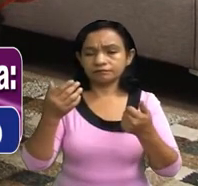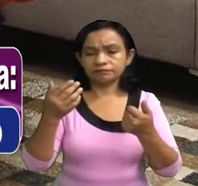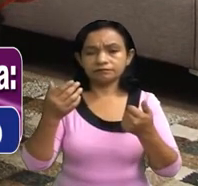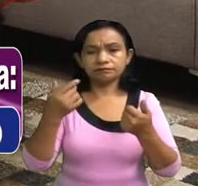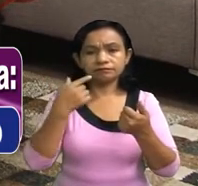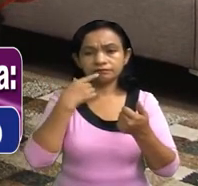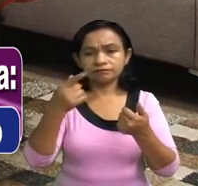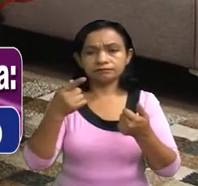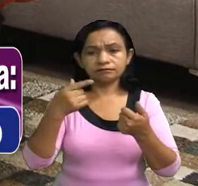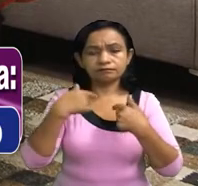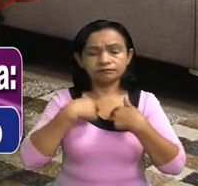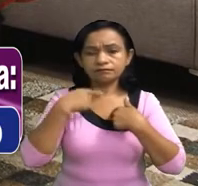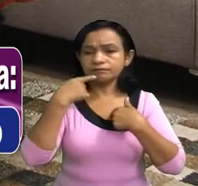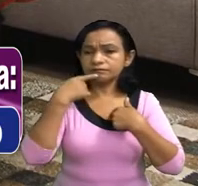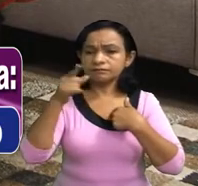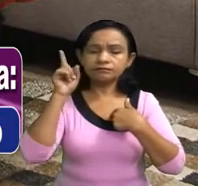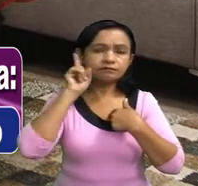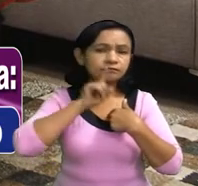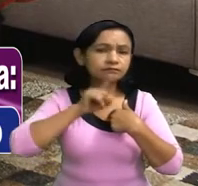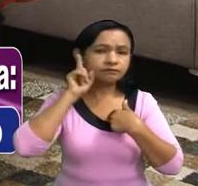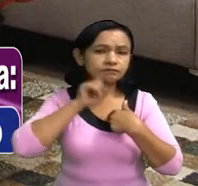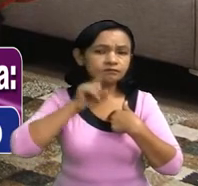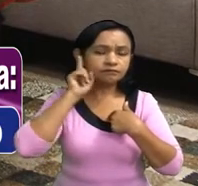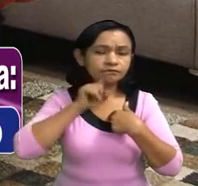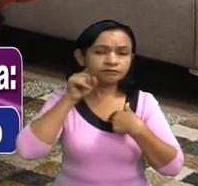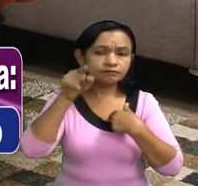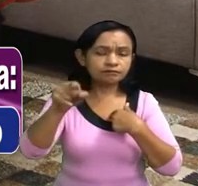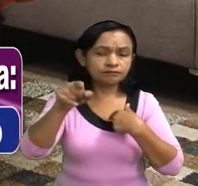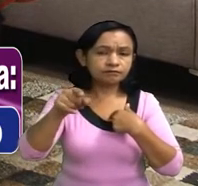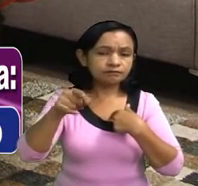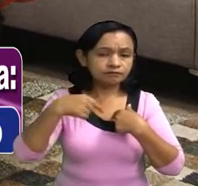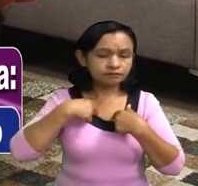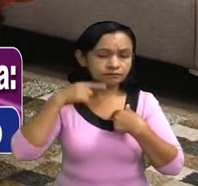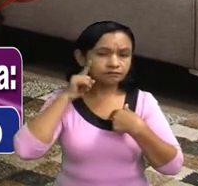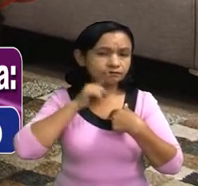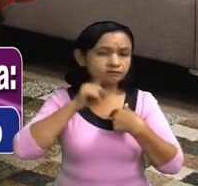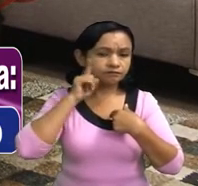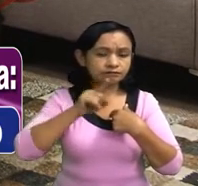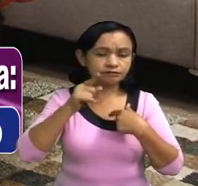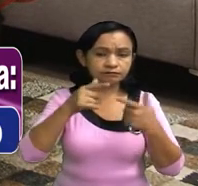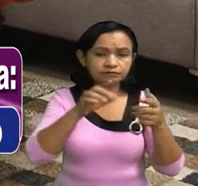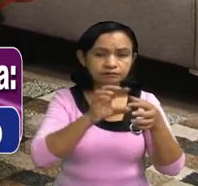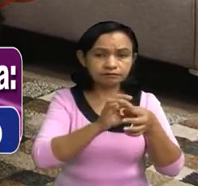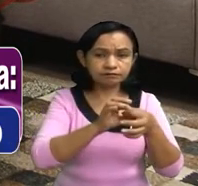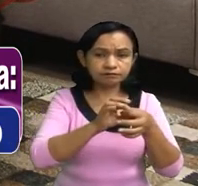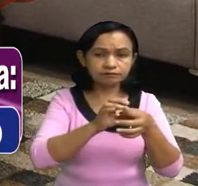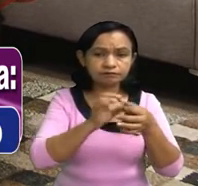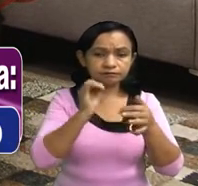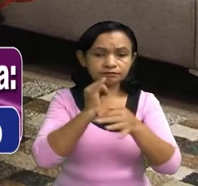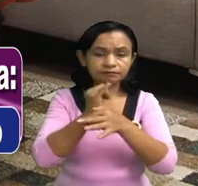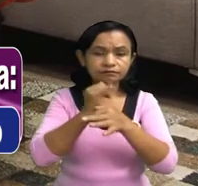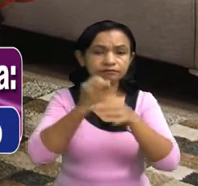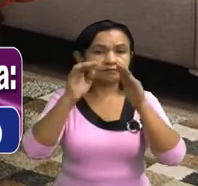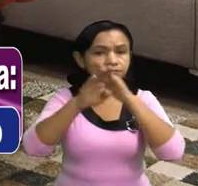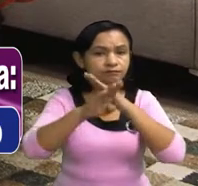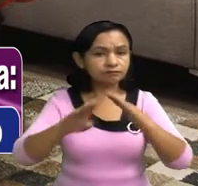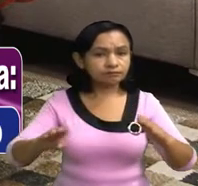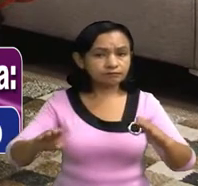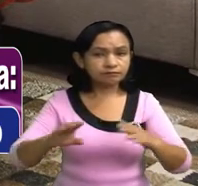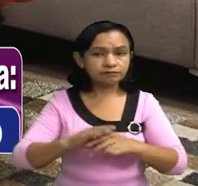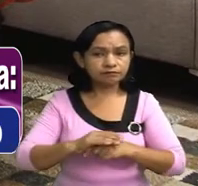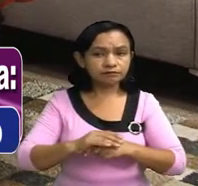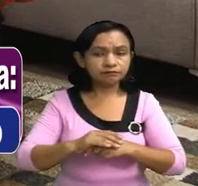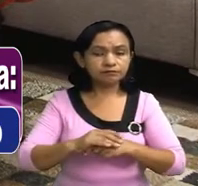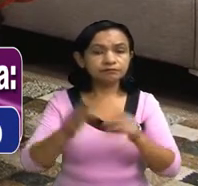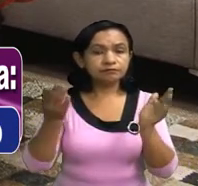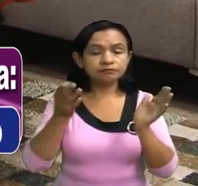decir: yo desmiento categóricamente lo que él está afirmando, porque nosotros somos iglesia de paz, dice él. Entonces le tomamos